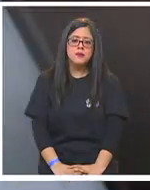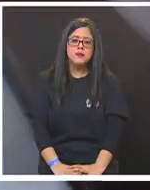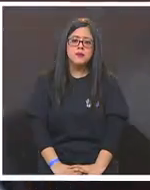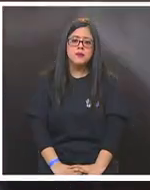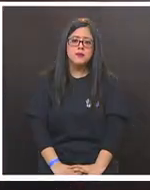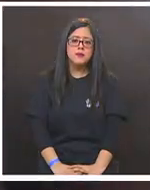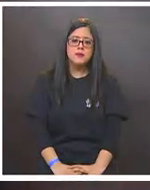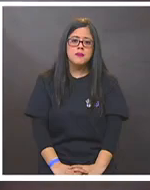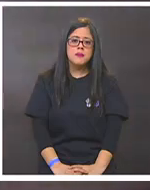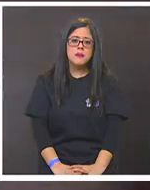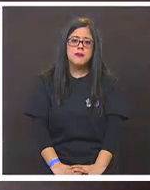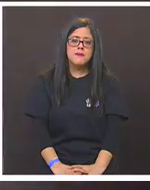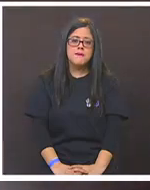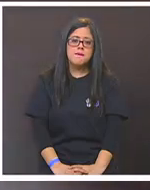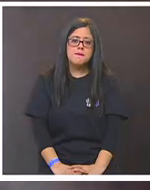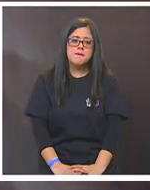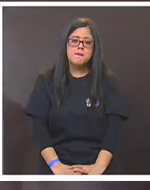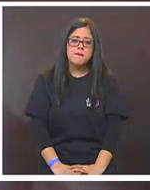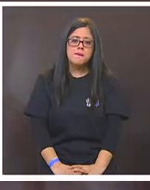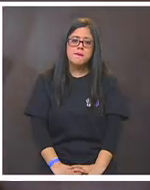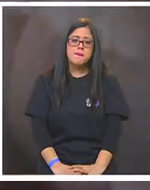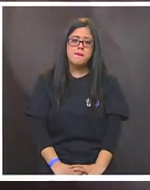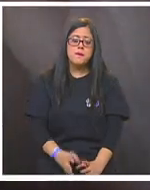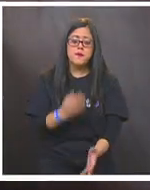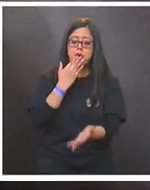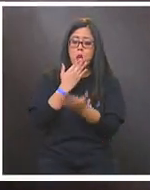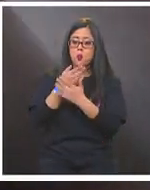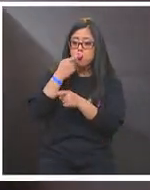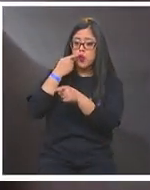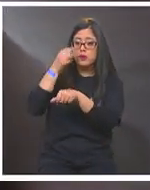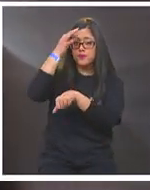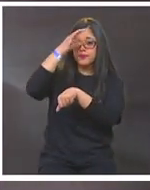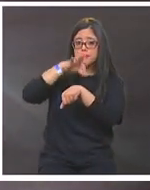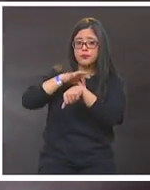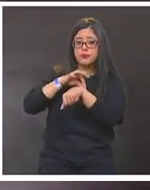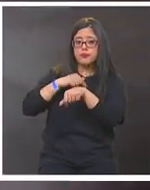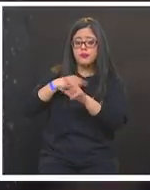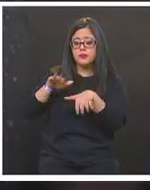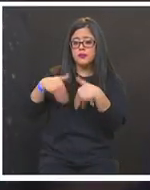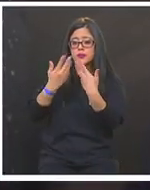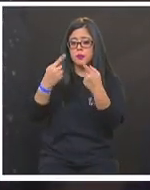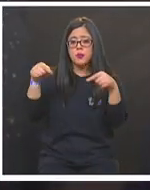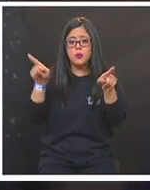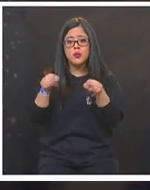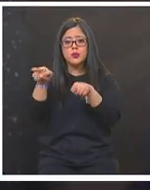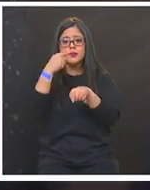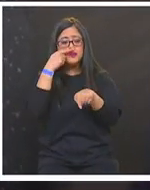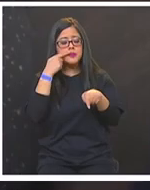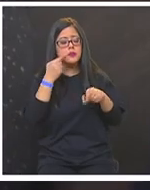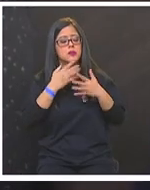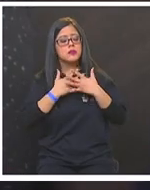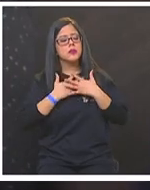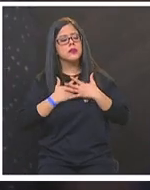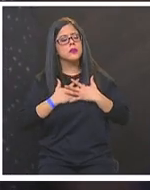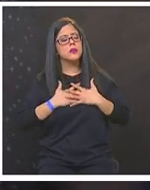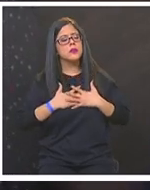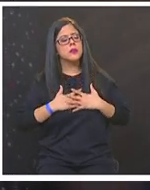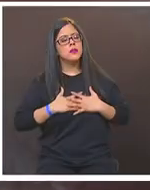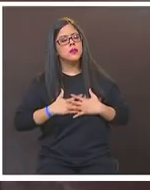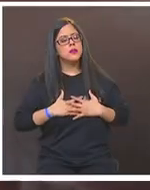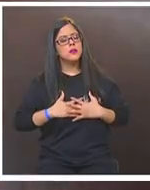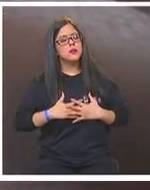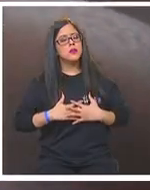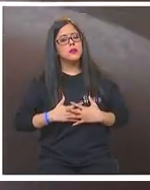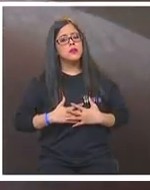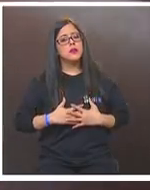Cuando él tenía su estado crítico, tú le ponías música y él se calmaba. Algo le pasa a mi héroe.